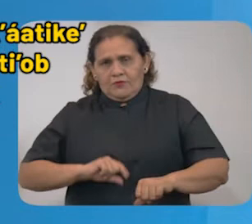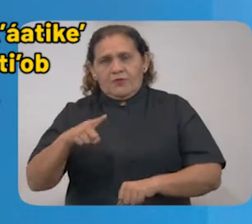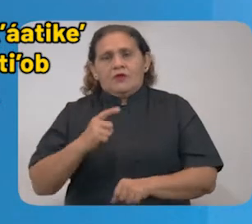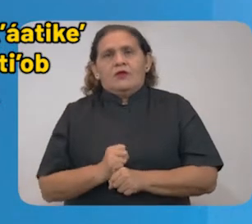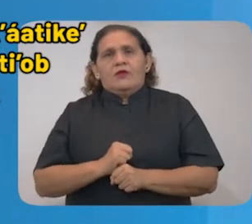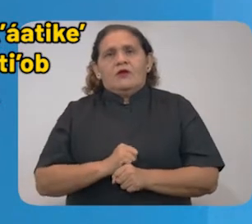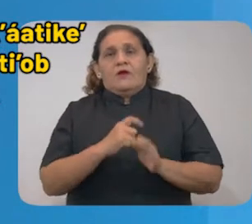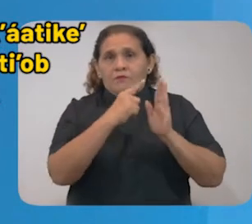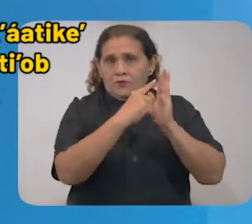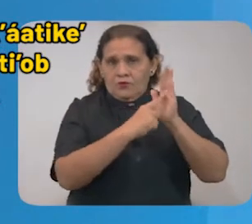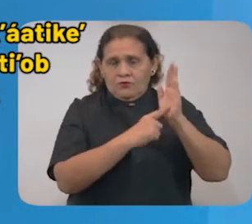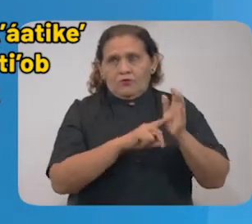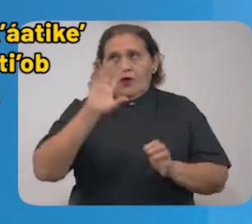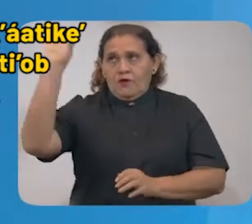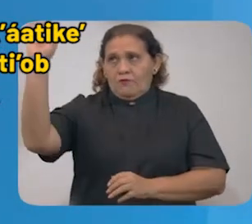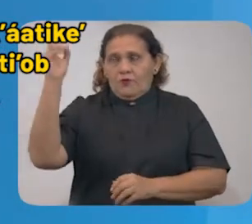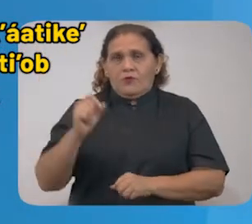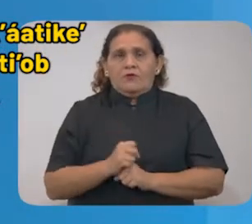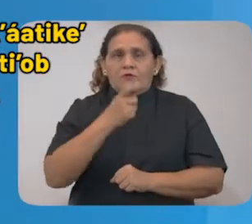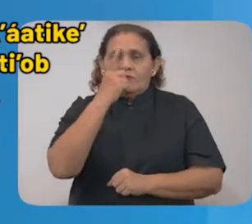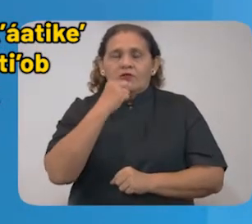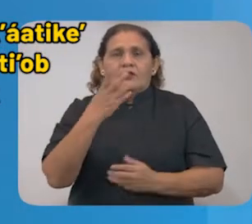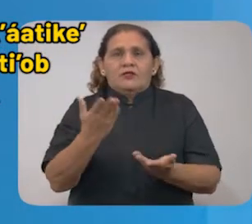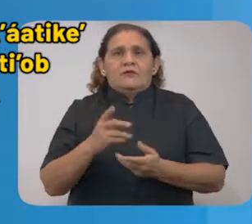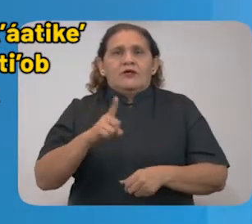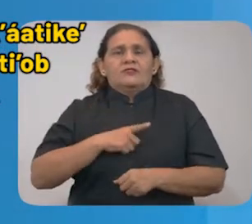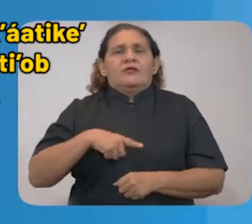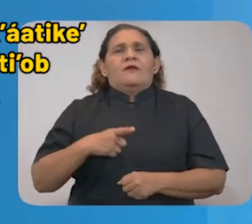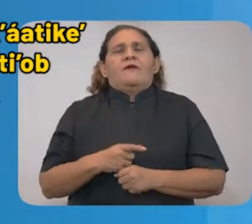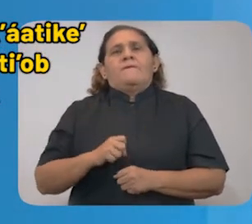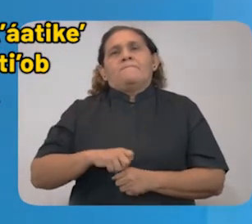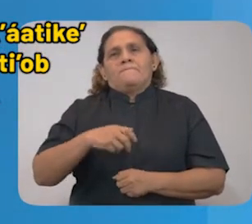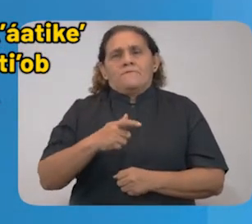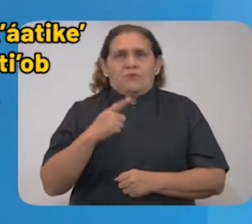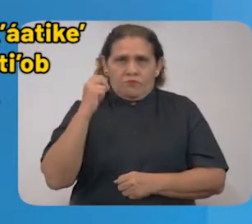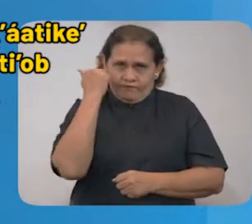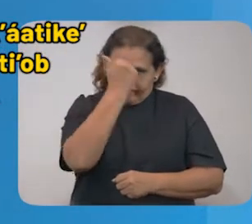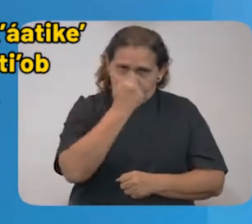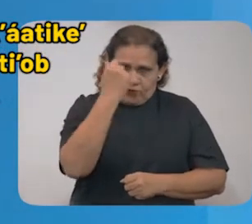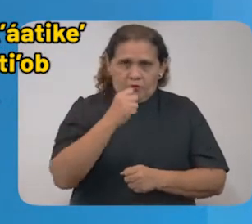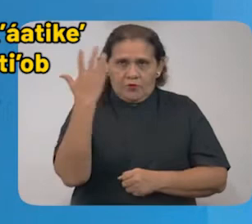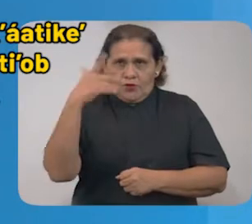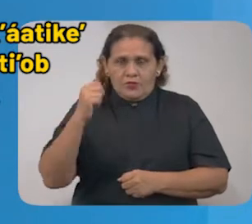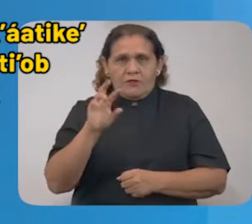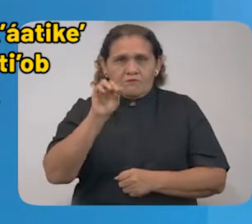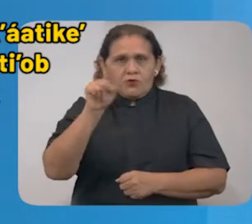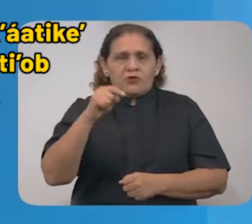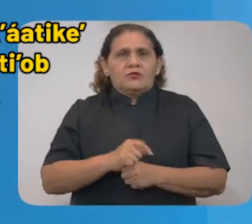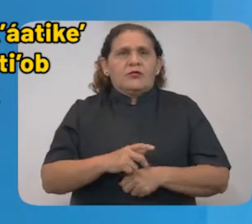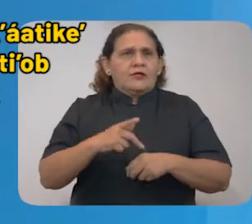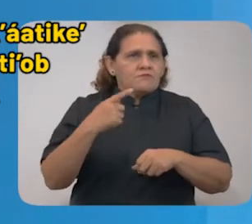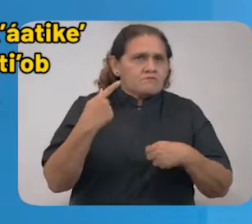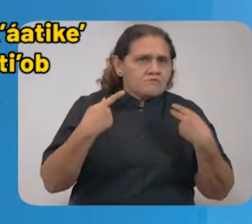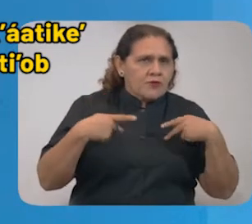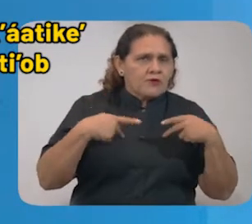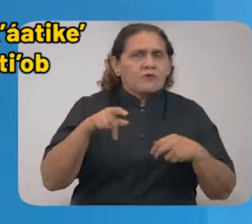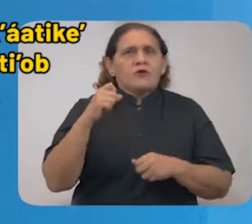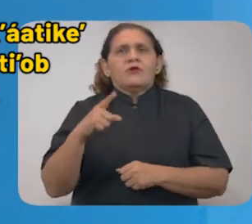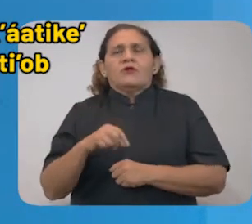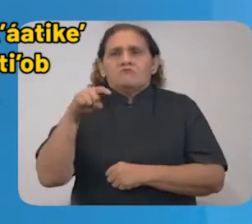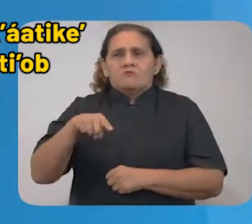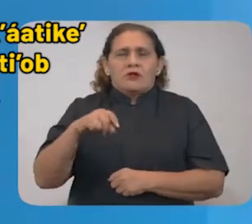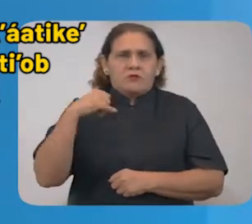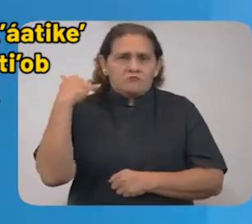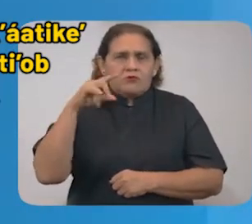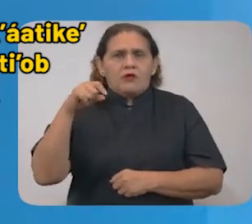La norma de la federación marca que se deben realizar pruebas al 10% de los pacientes sintomáticos sospechosos y en